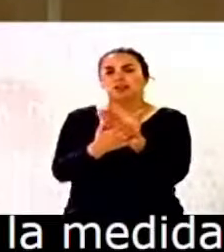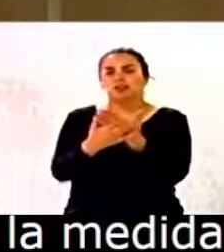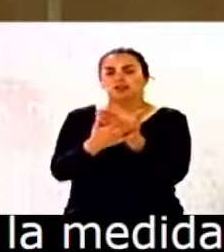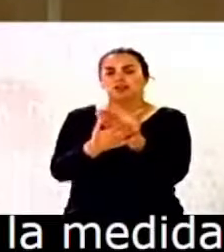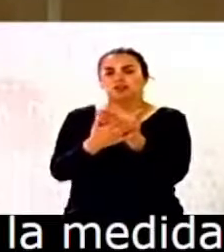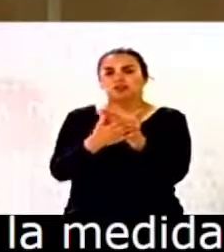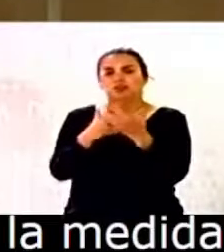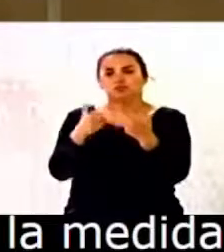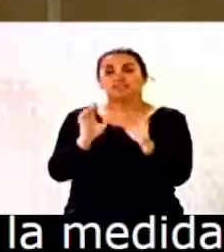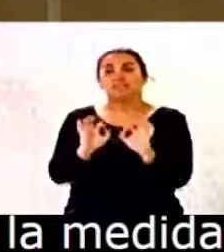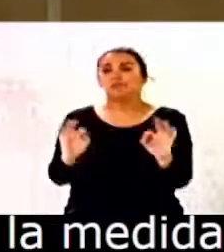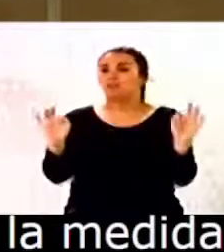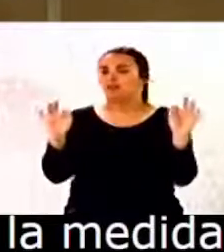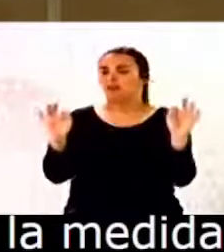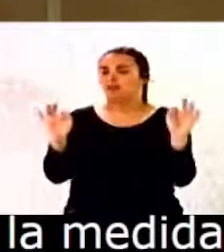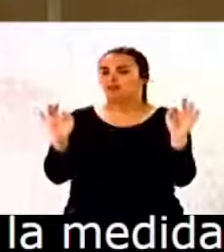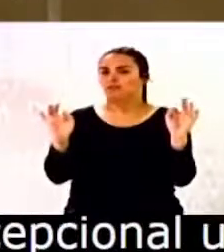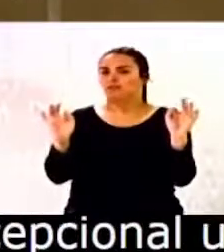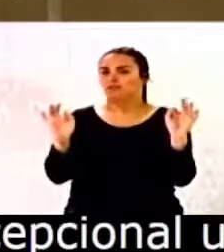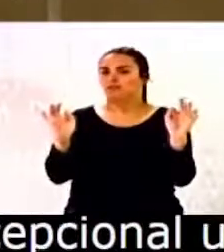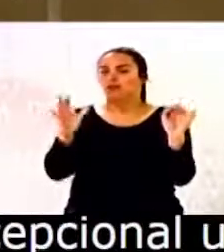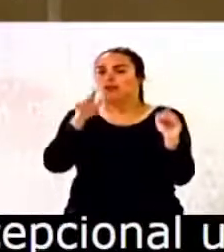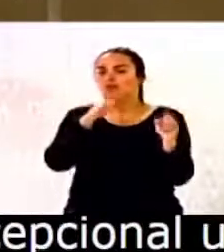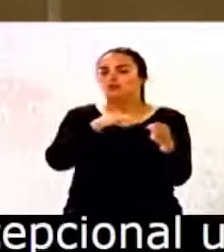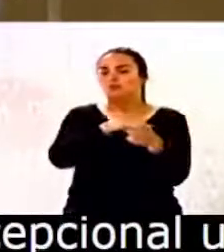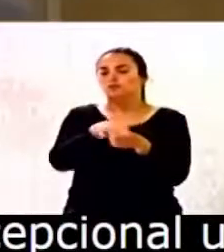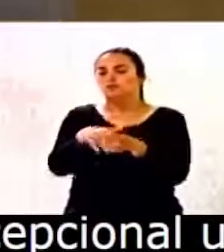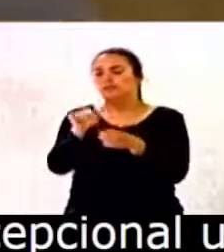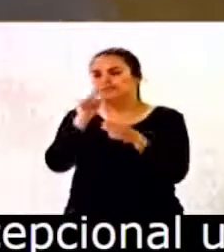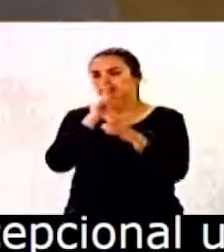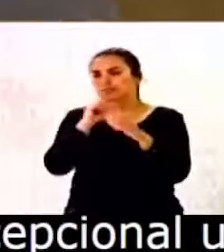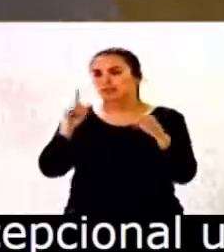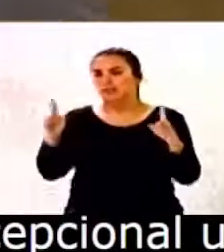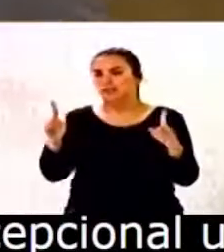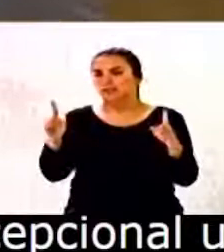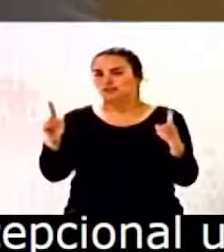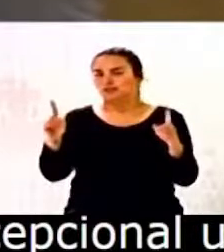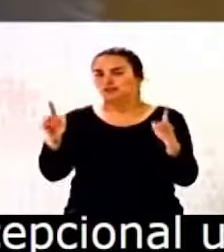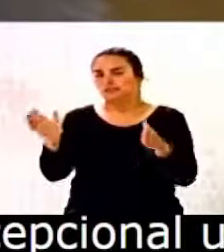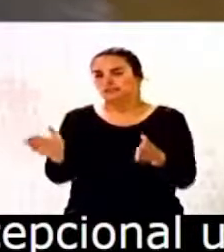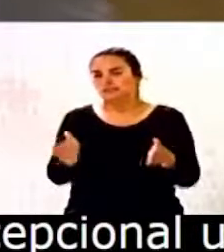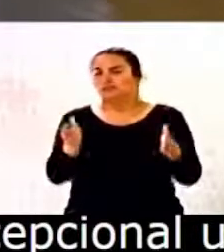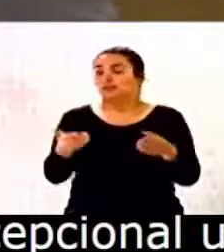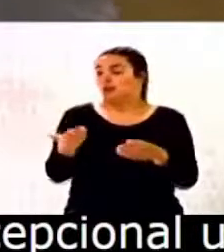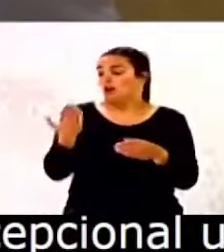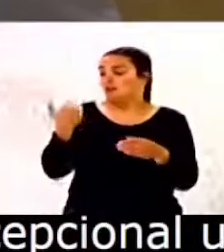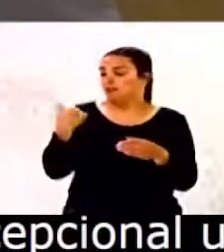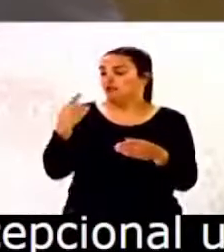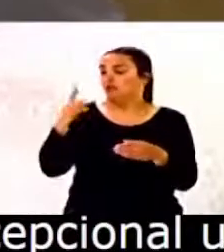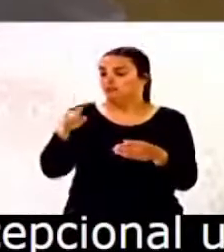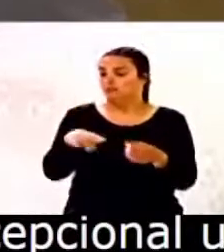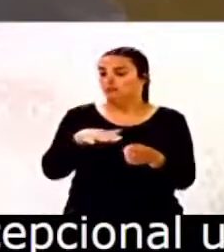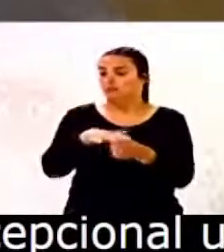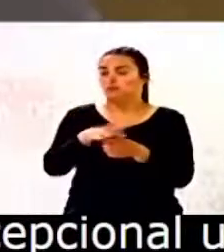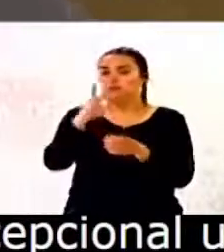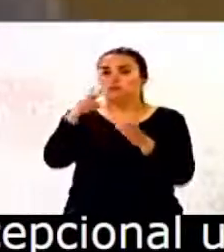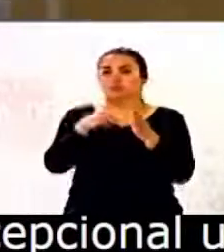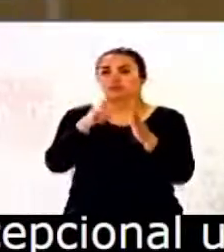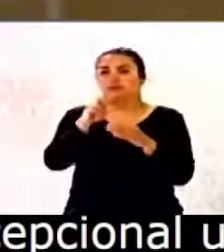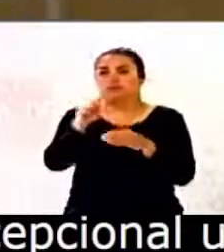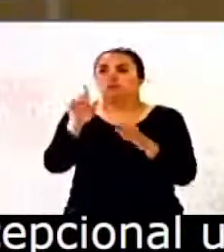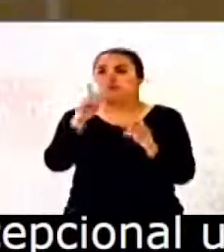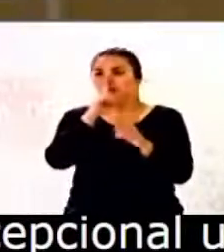manera excepcional un barbecho con cubierta este año, que aunque haya estado el anterior también con cubierta en 2021, este